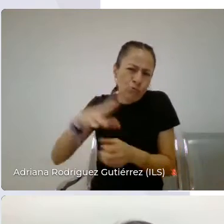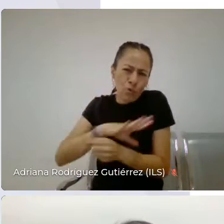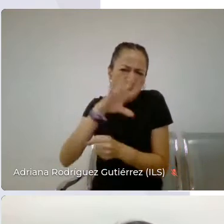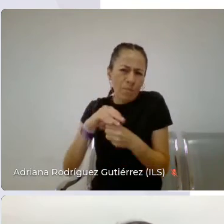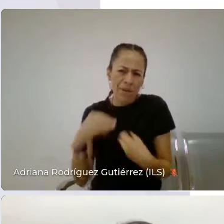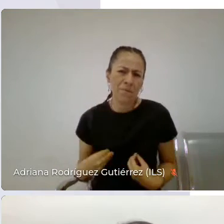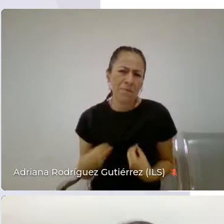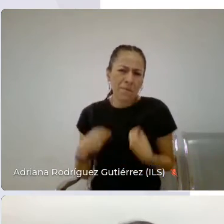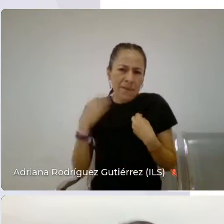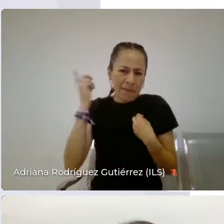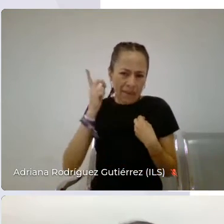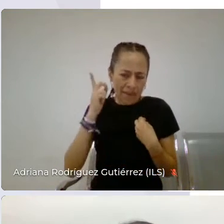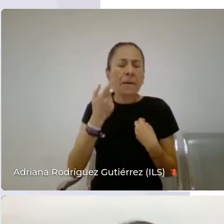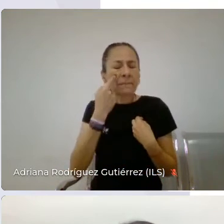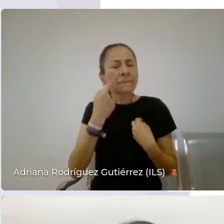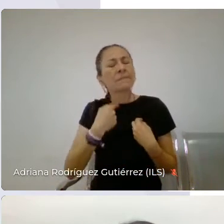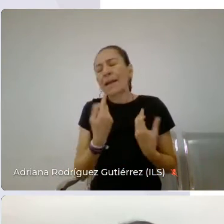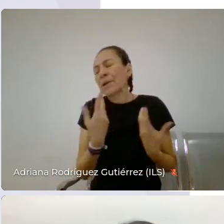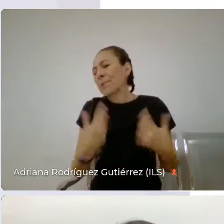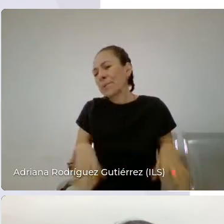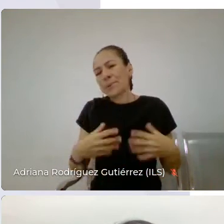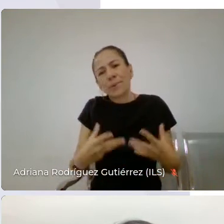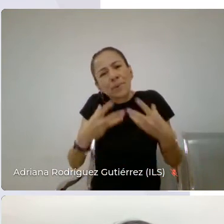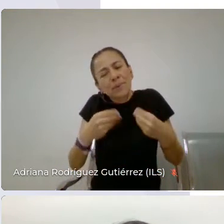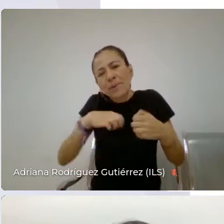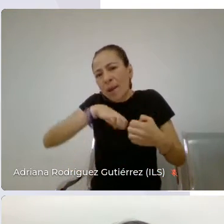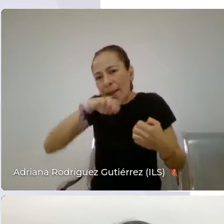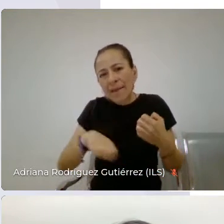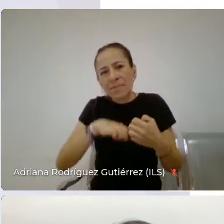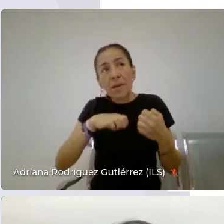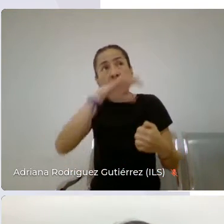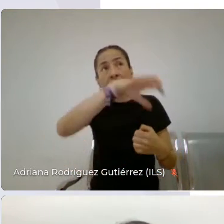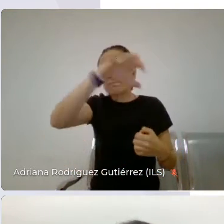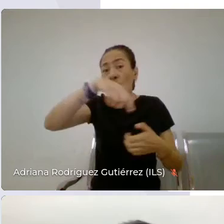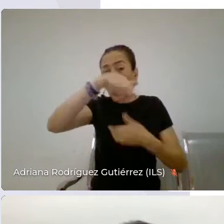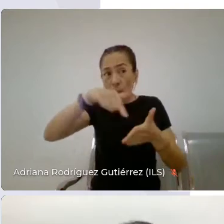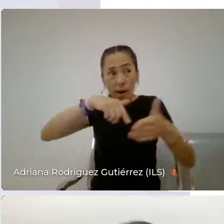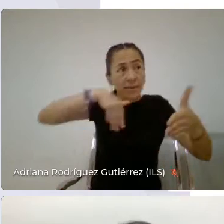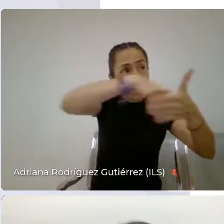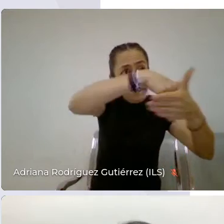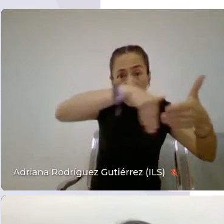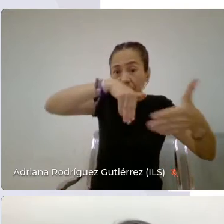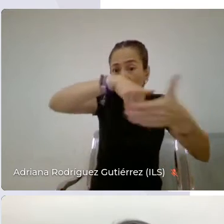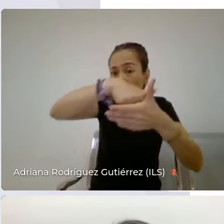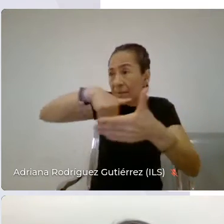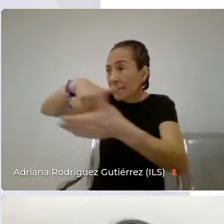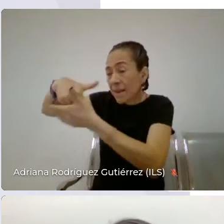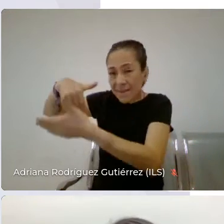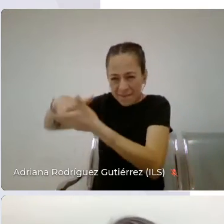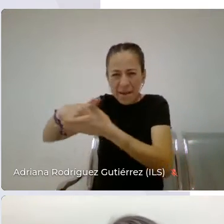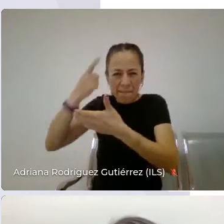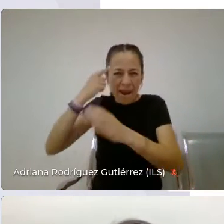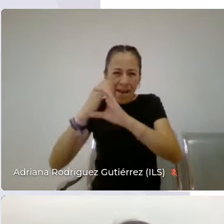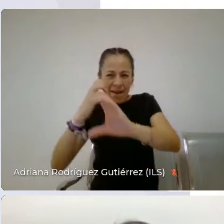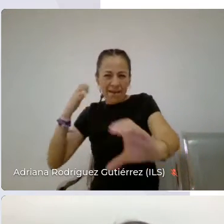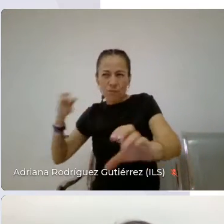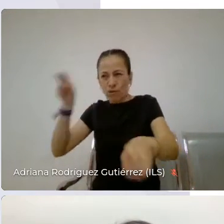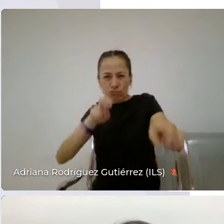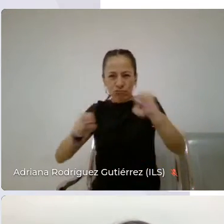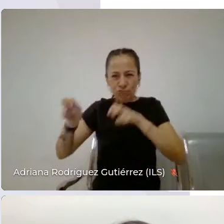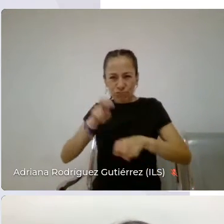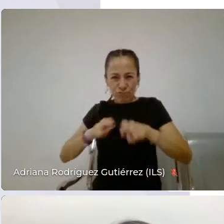hemos hecho activaciones en las terminales para que cada una de las personas que se van a subir en autobús o que van a usar nuestras